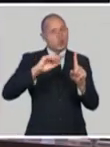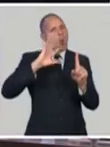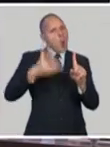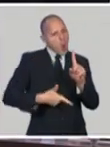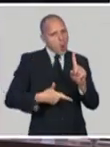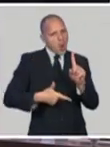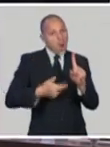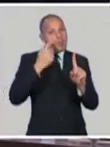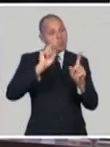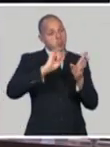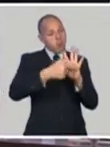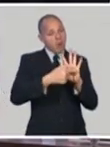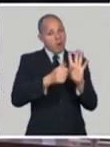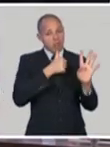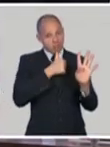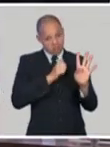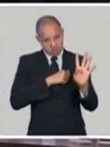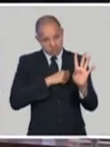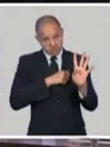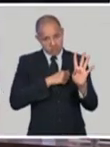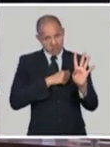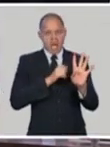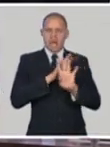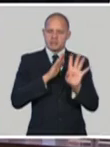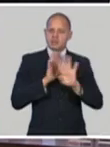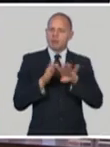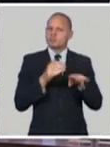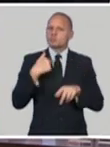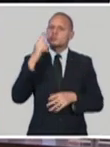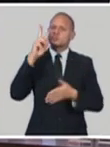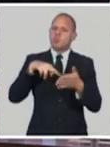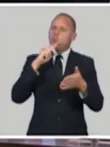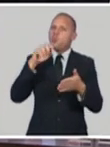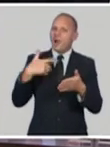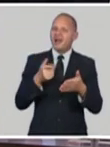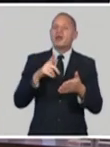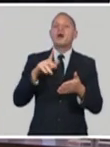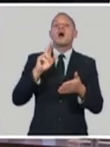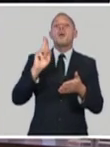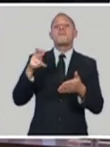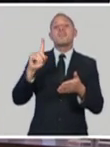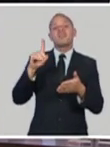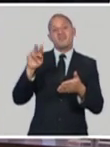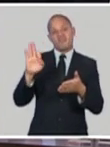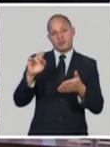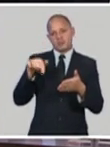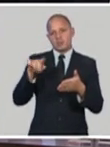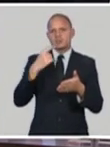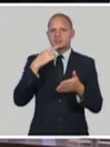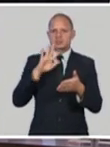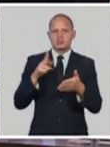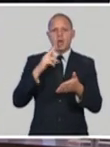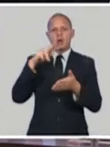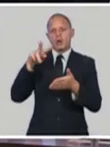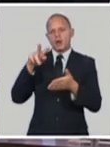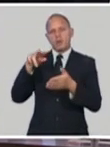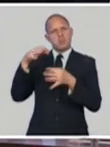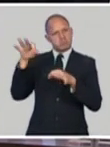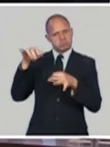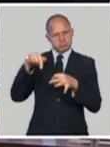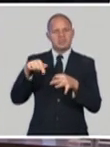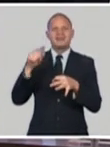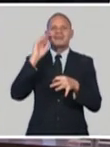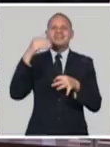PDF del tema salario, prestaciones y jubilaciones en Cuba Debate tuvo más de 600,000 visitas aquel